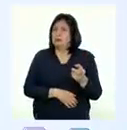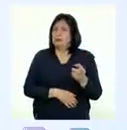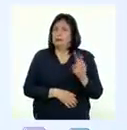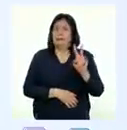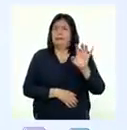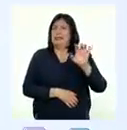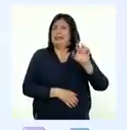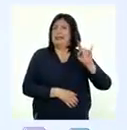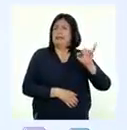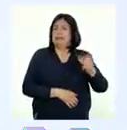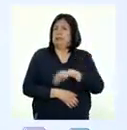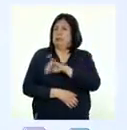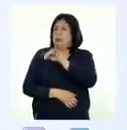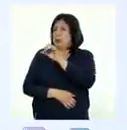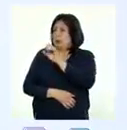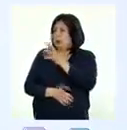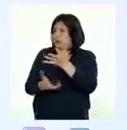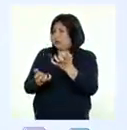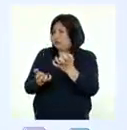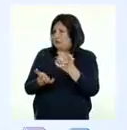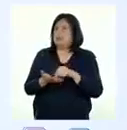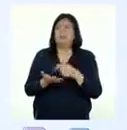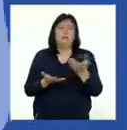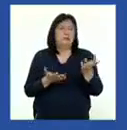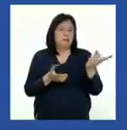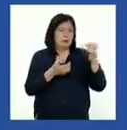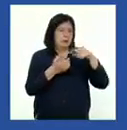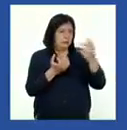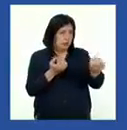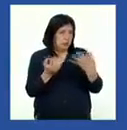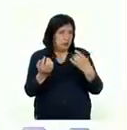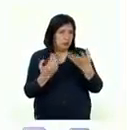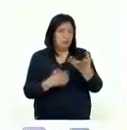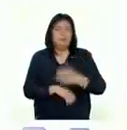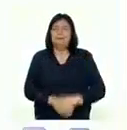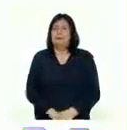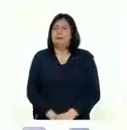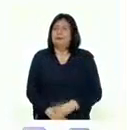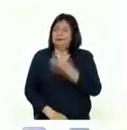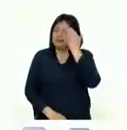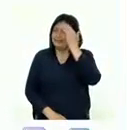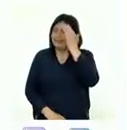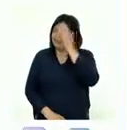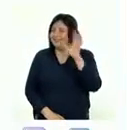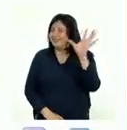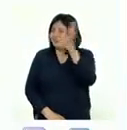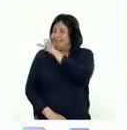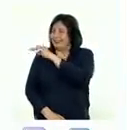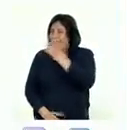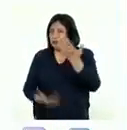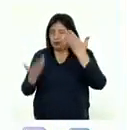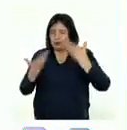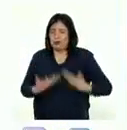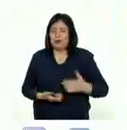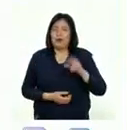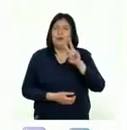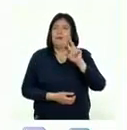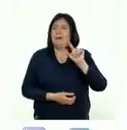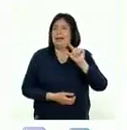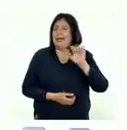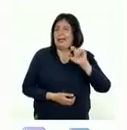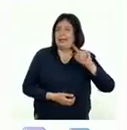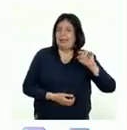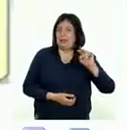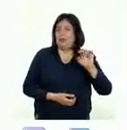y Joseph quisieron participar y esto fue lo que dijeron. Saludos a todas y a todos. Mi nombre es